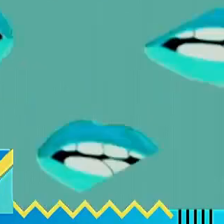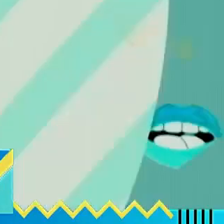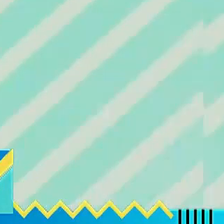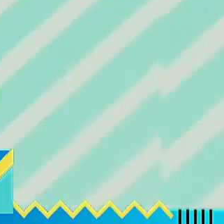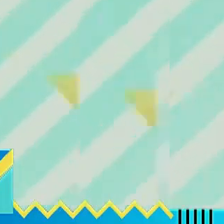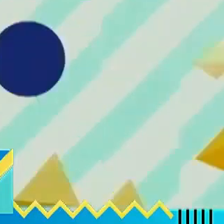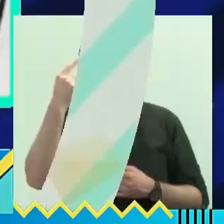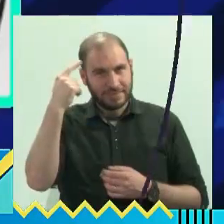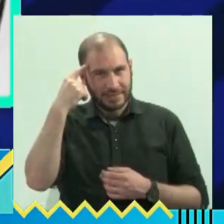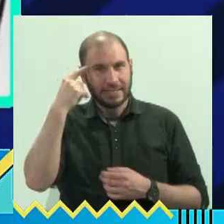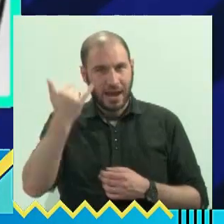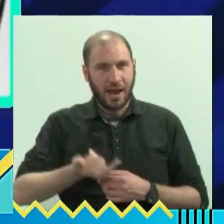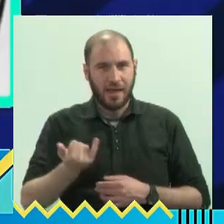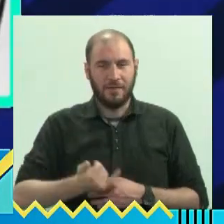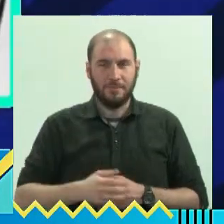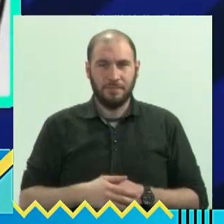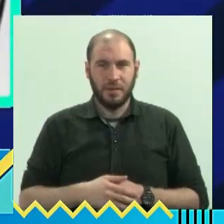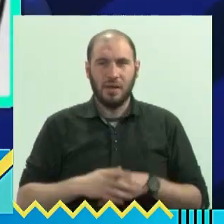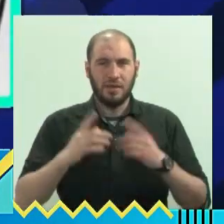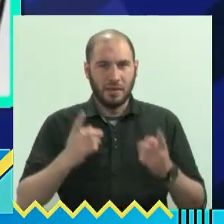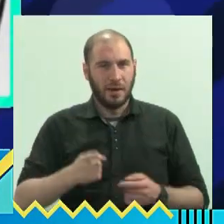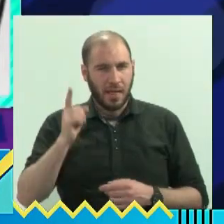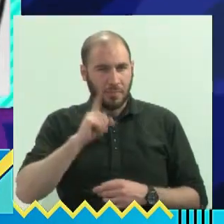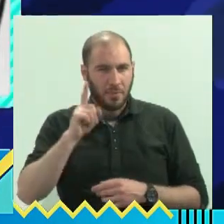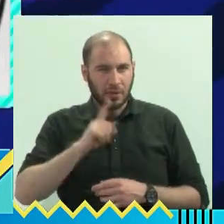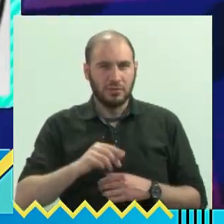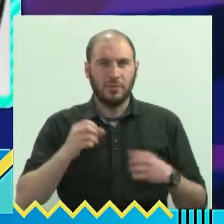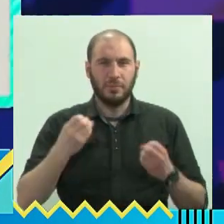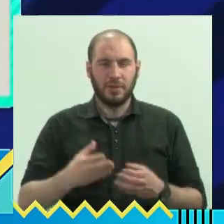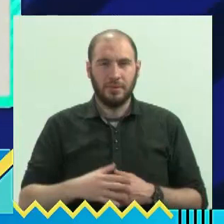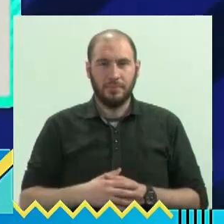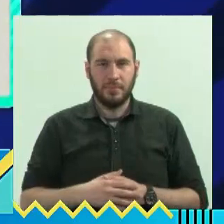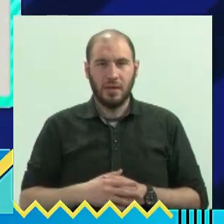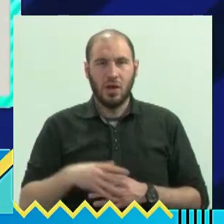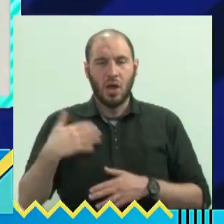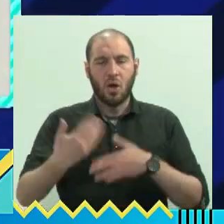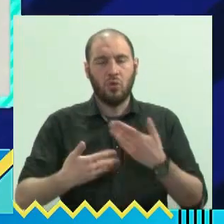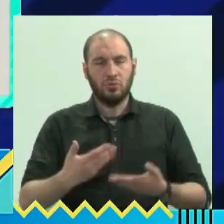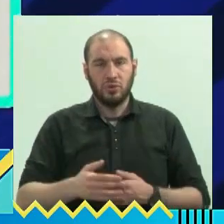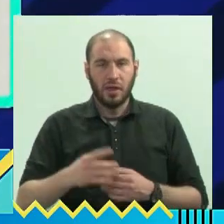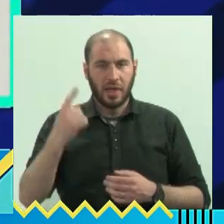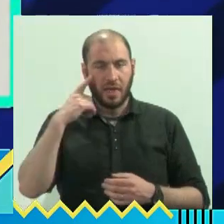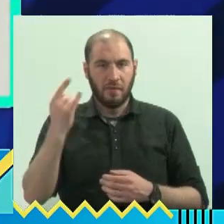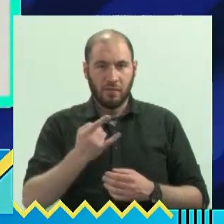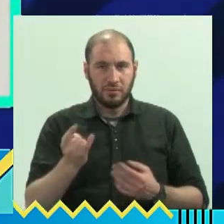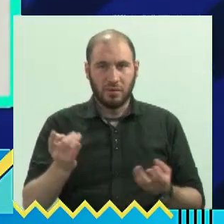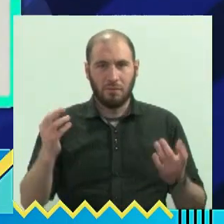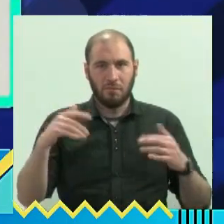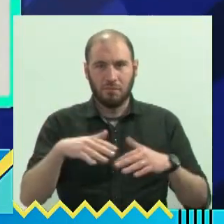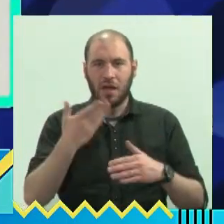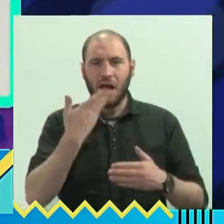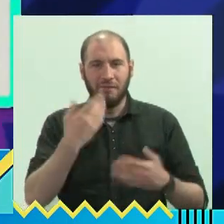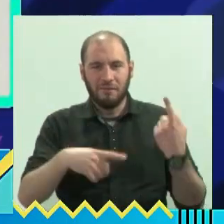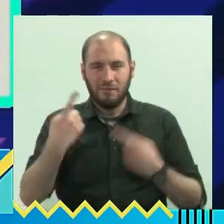racional, ¿no? E intencionada, porque, digamos, en la construcción de un mito confluyen múltiples